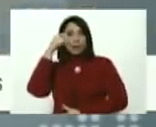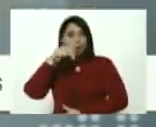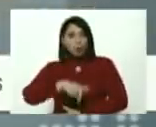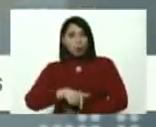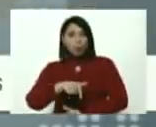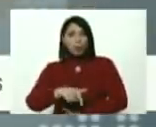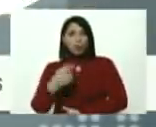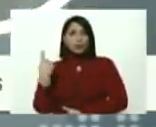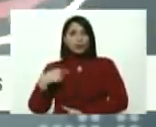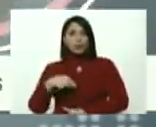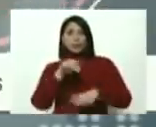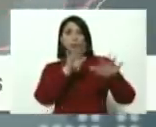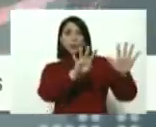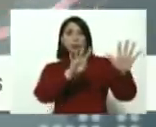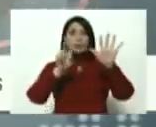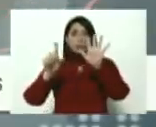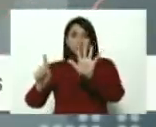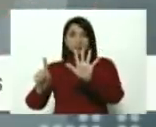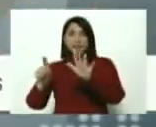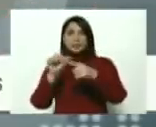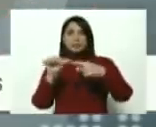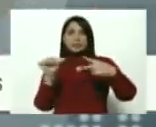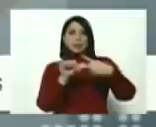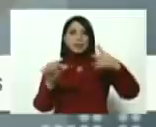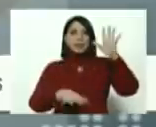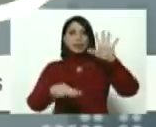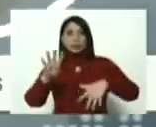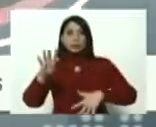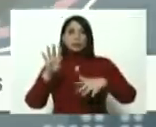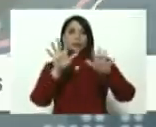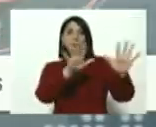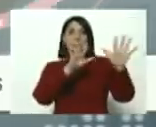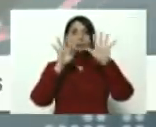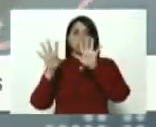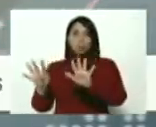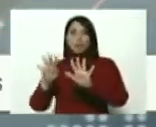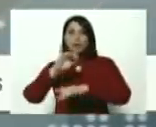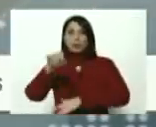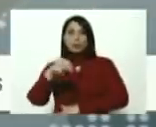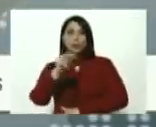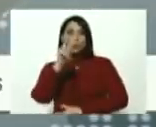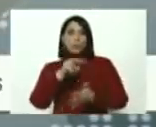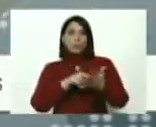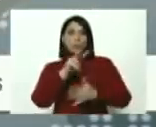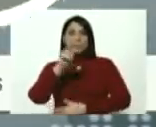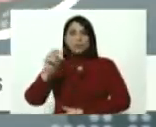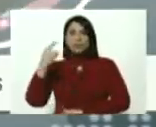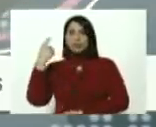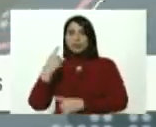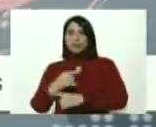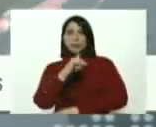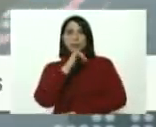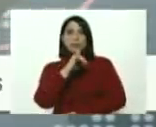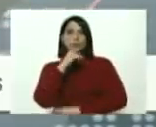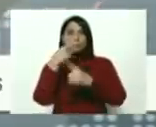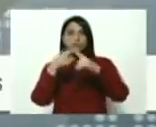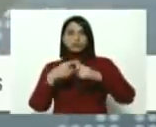día 96, semana 14, 19 de junio de 2020, tenemos que reportar en total